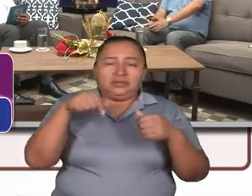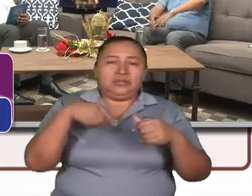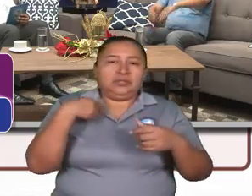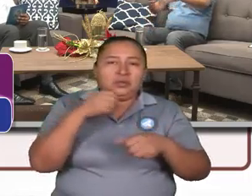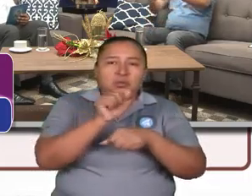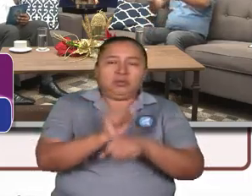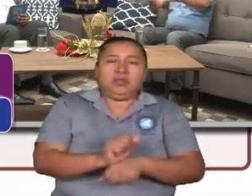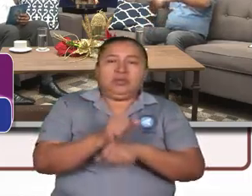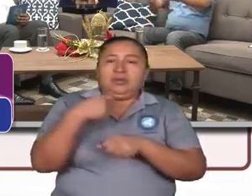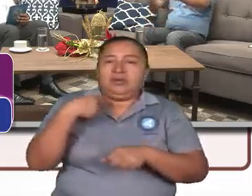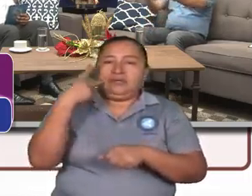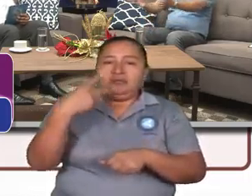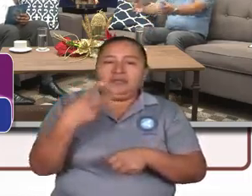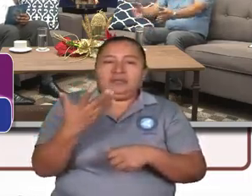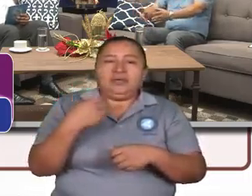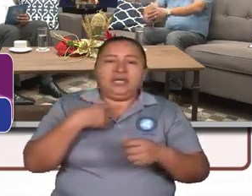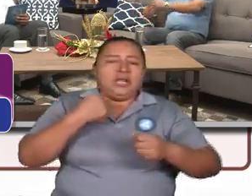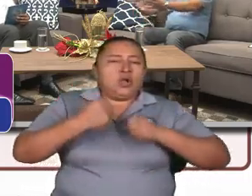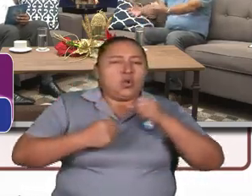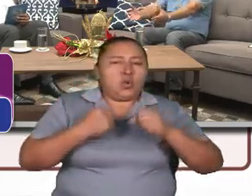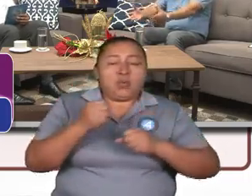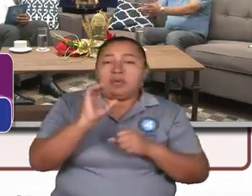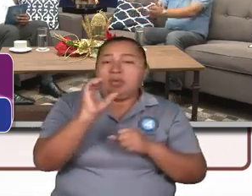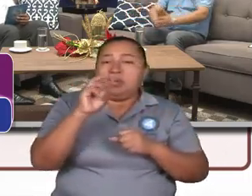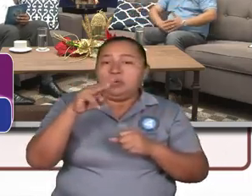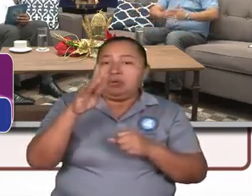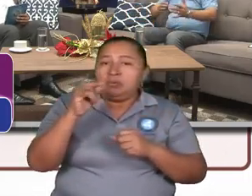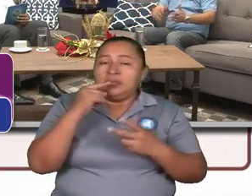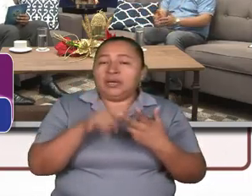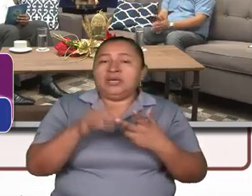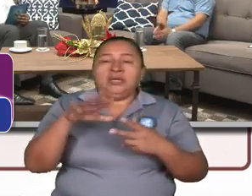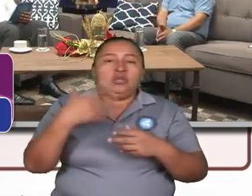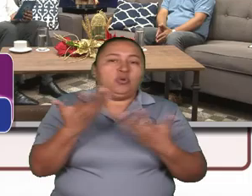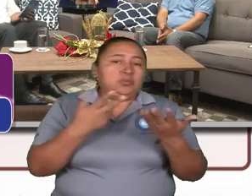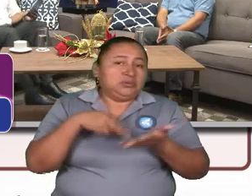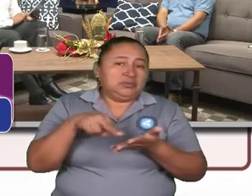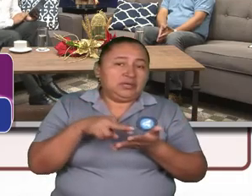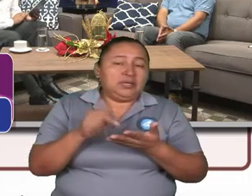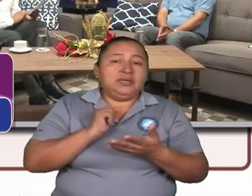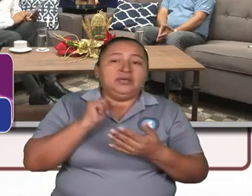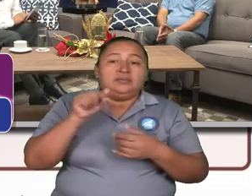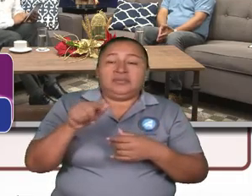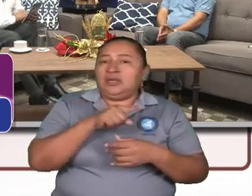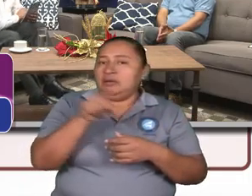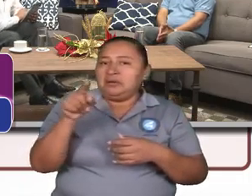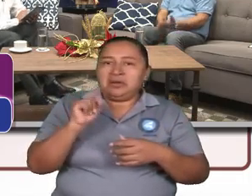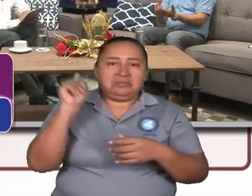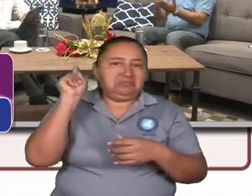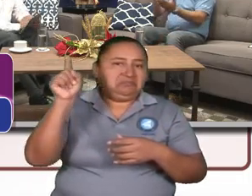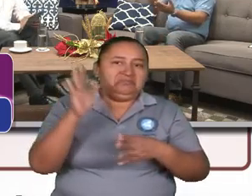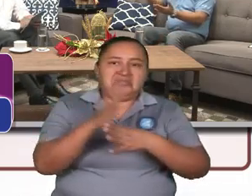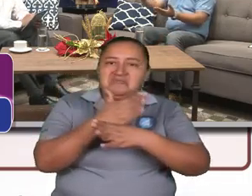asistentes que estaban presentes. Todos los países también, es decir, tratando de aportar no solamente desde la gastronomía, sino toda la cultura de su país. Así con